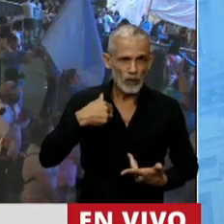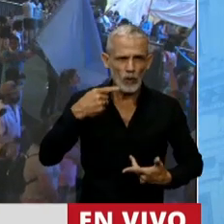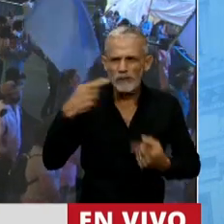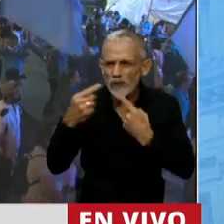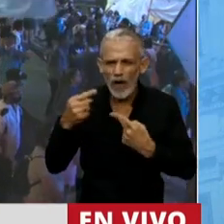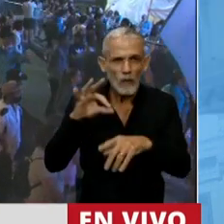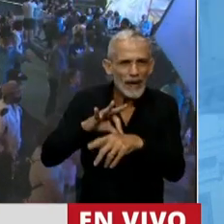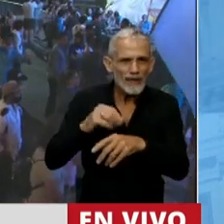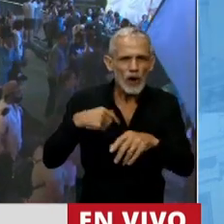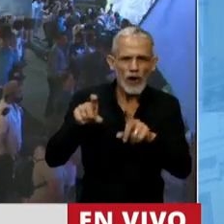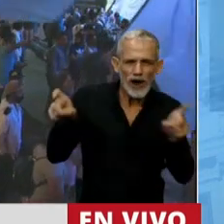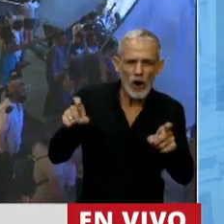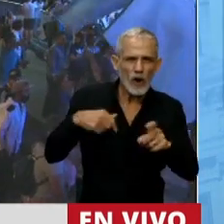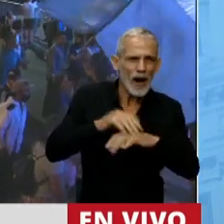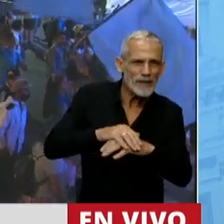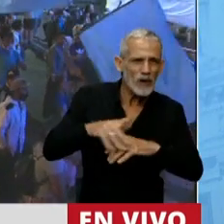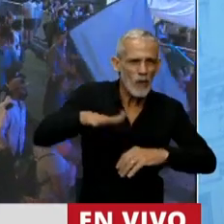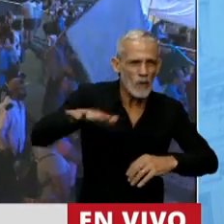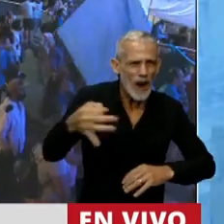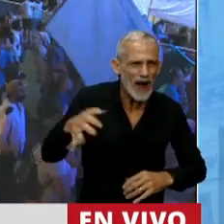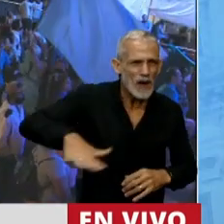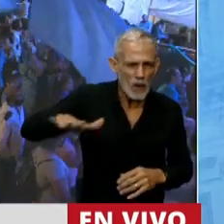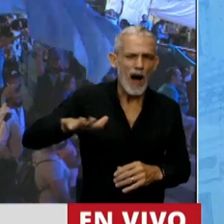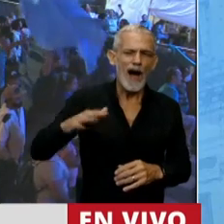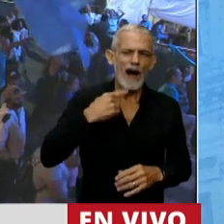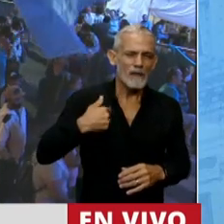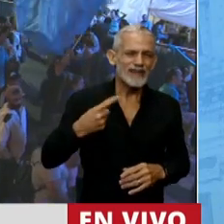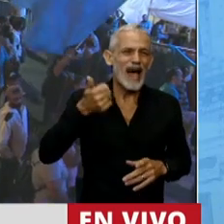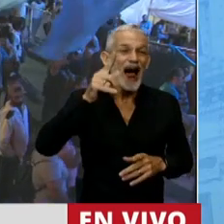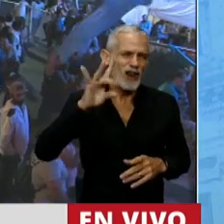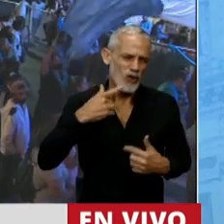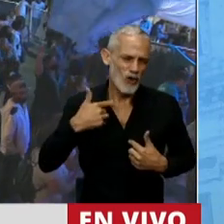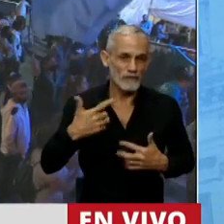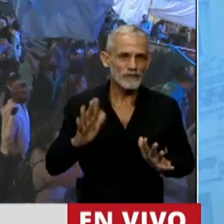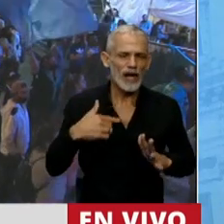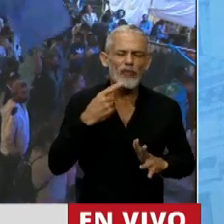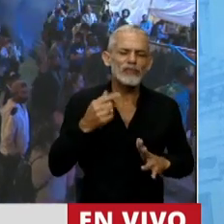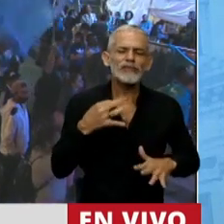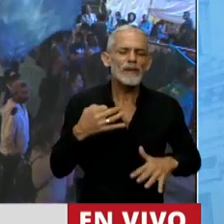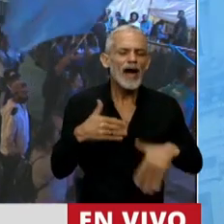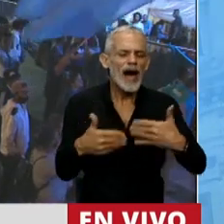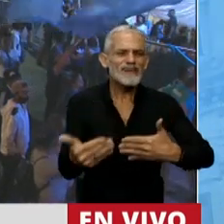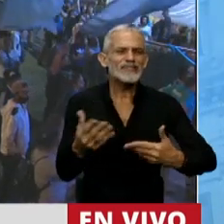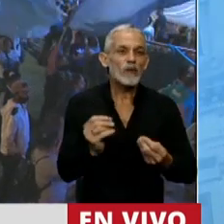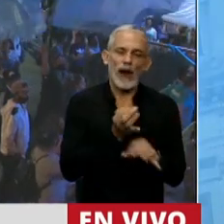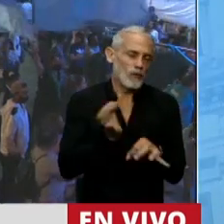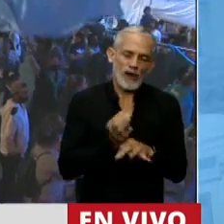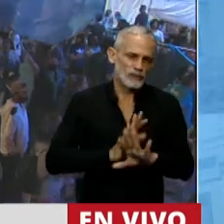al médico ginecólogo amigo de mi pueblo y me decía, Aldo, lo que hay que avanzar es en la